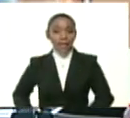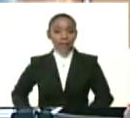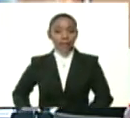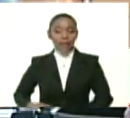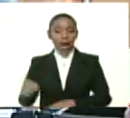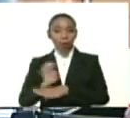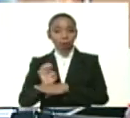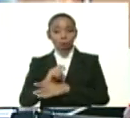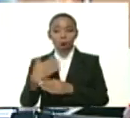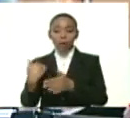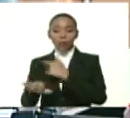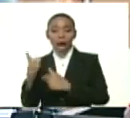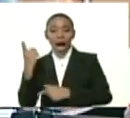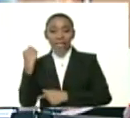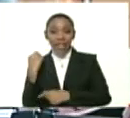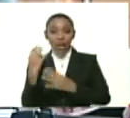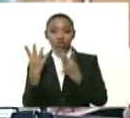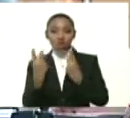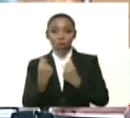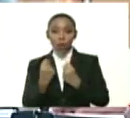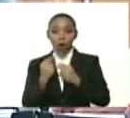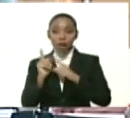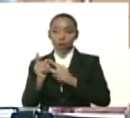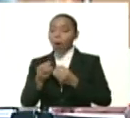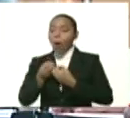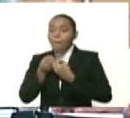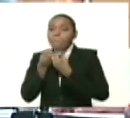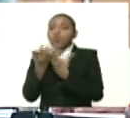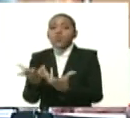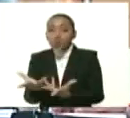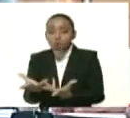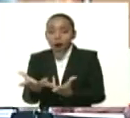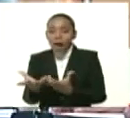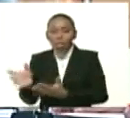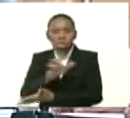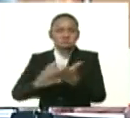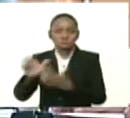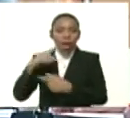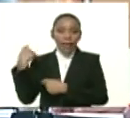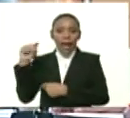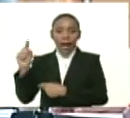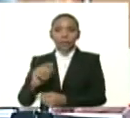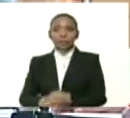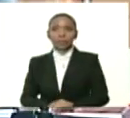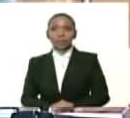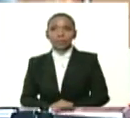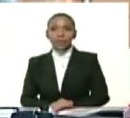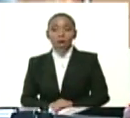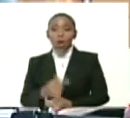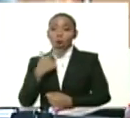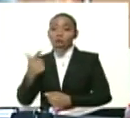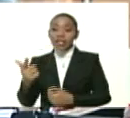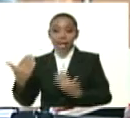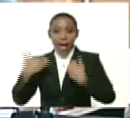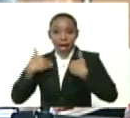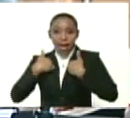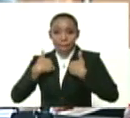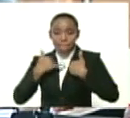salió ayer a decir que las cifras no expresaban el desastre que había. Lo dice él.